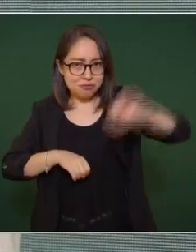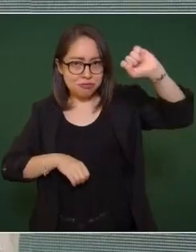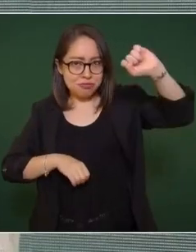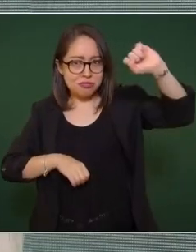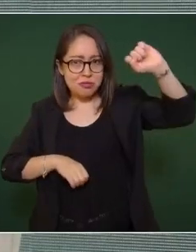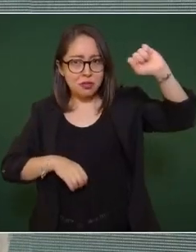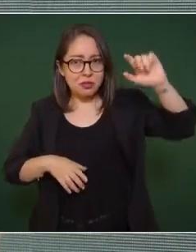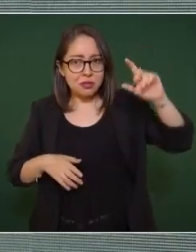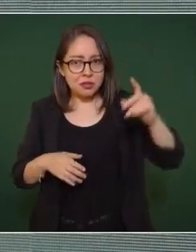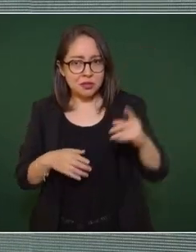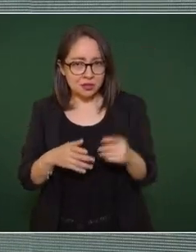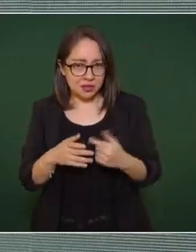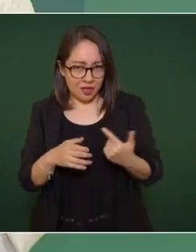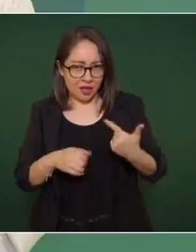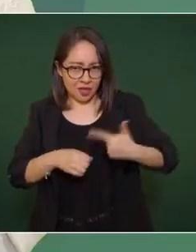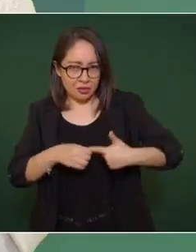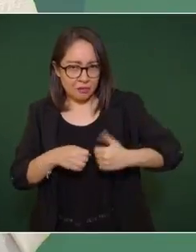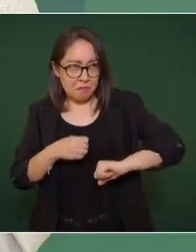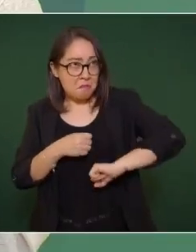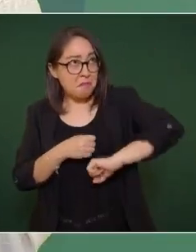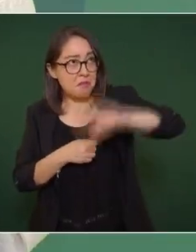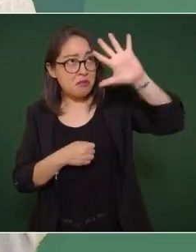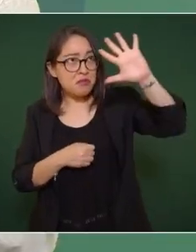Y en eso, en ese momento,